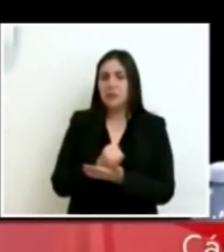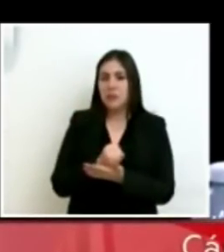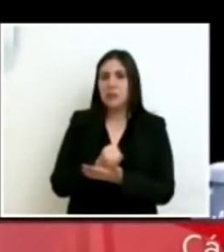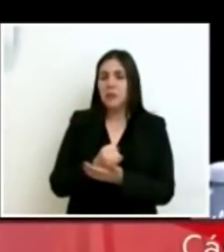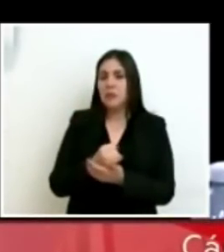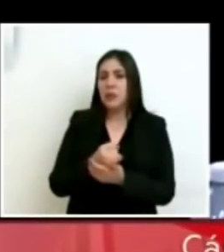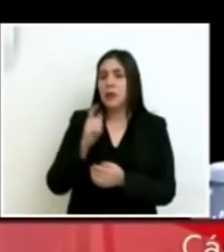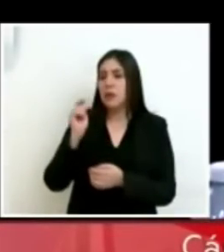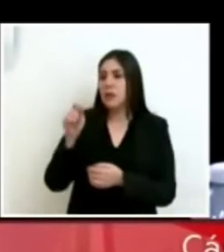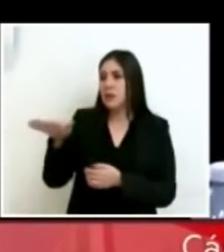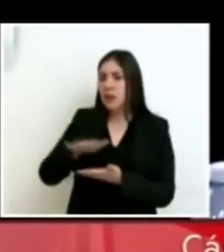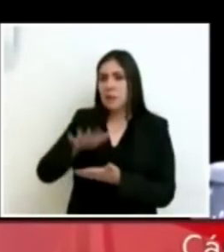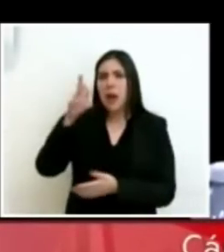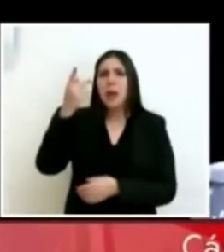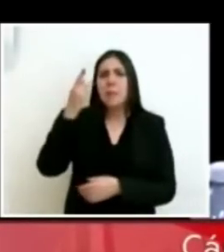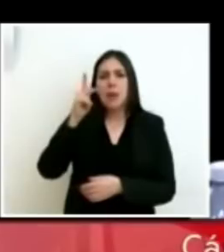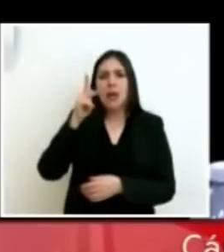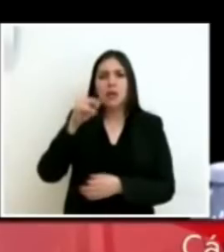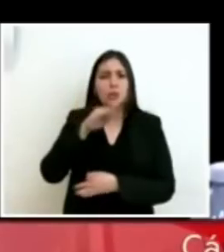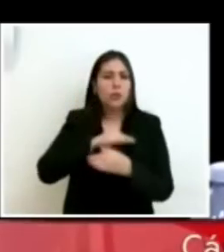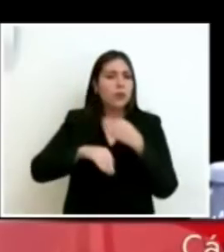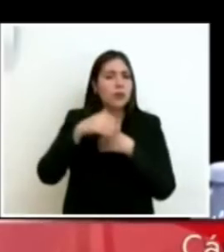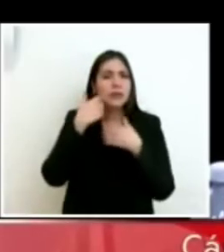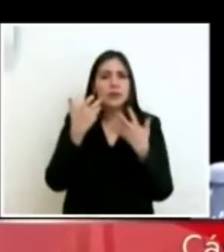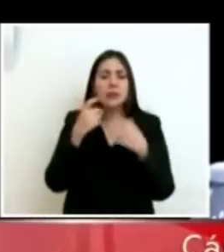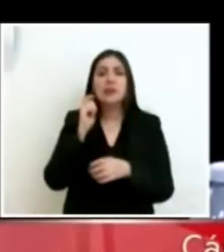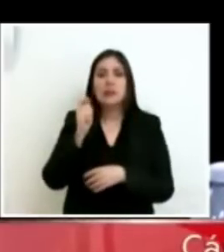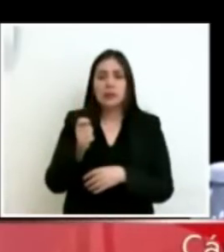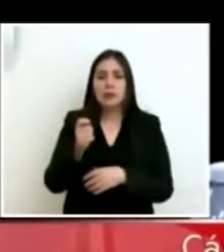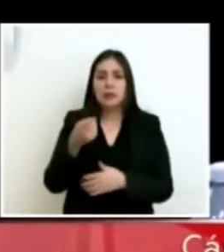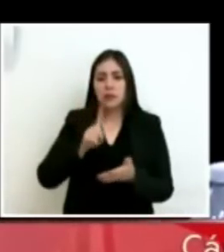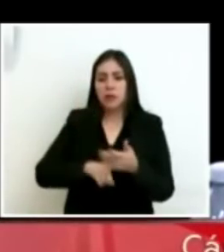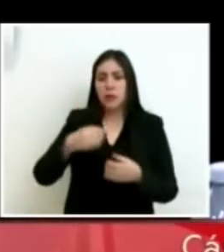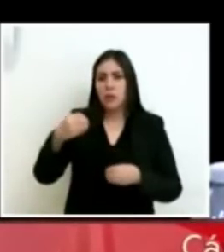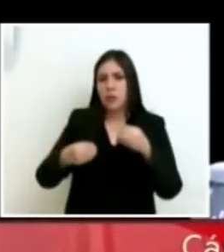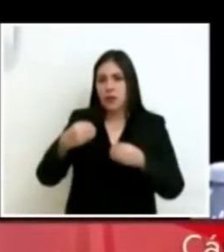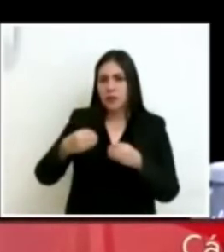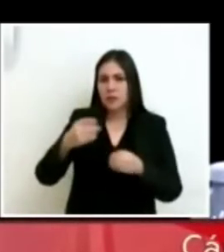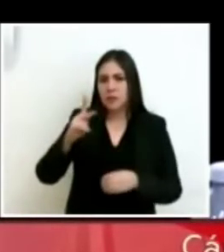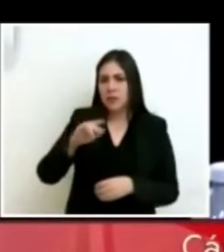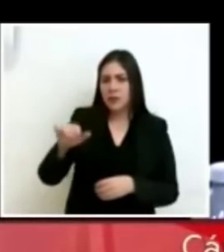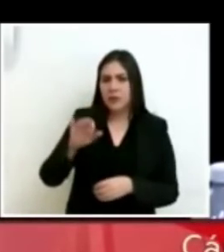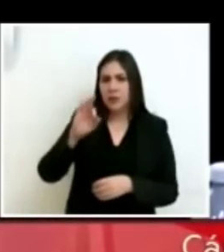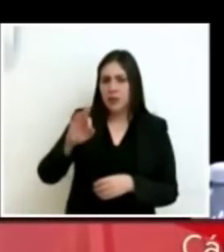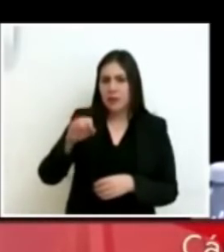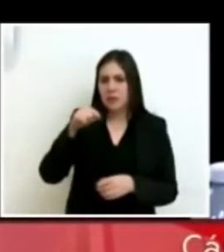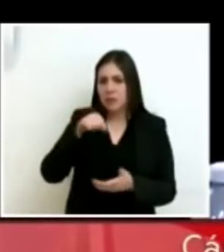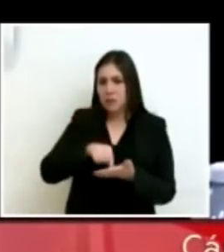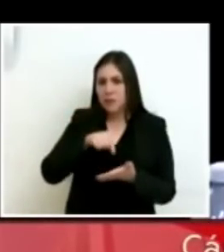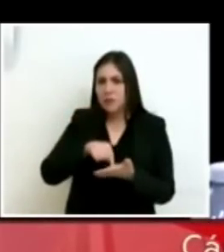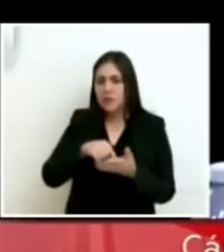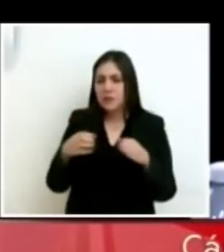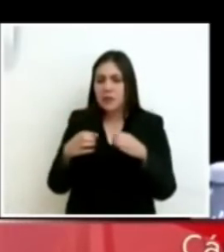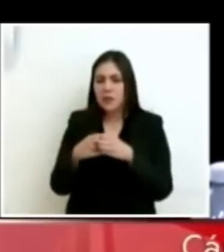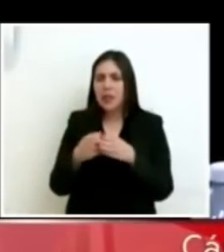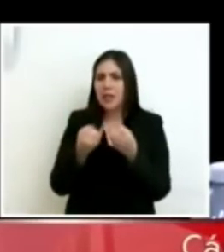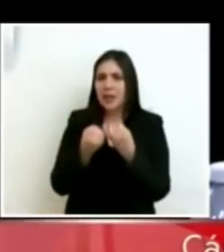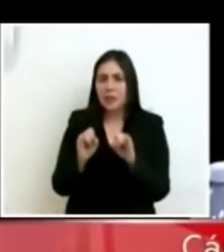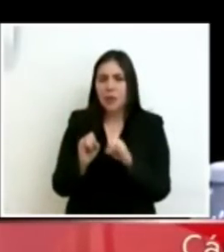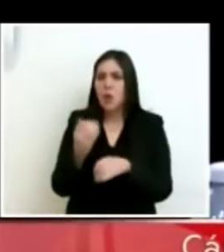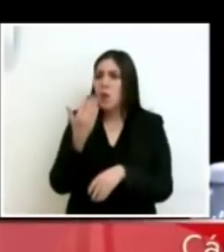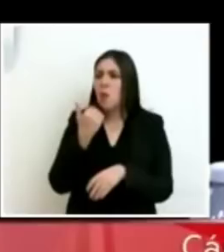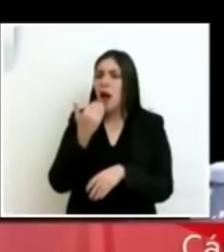todos es un poder judicial independiente. Queremos un poder judicial sin control